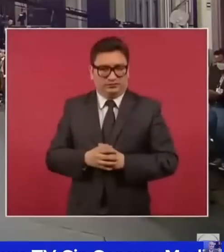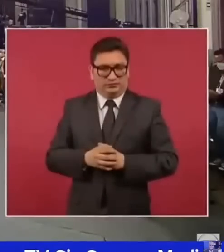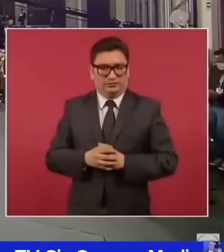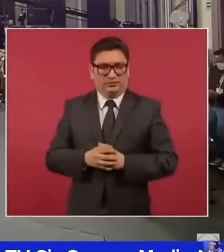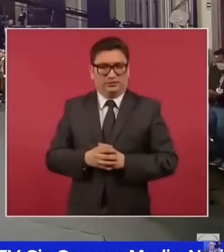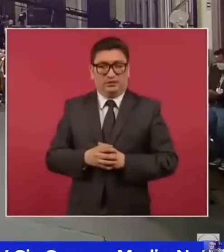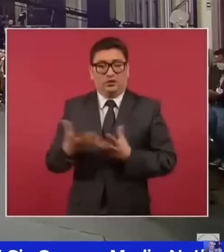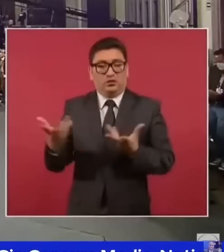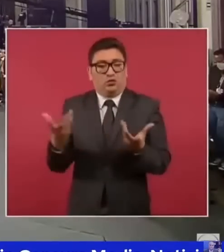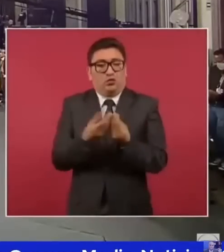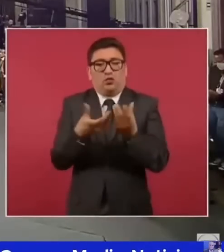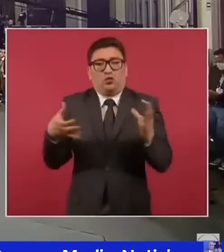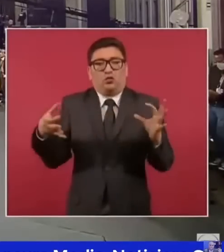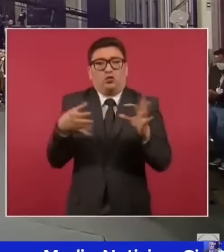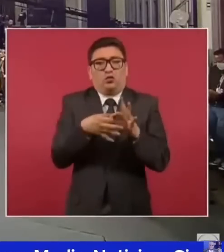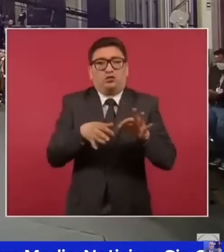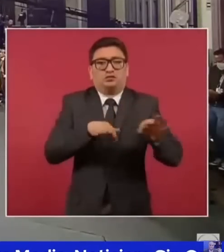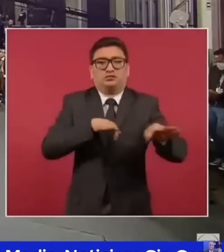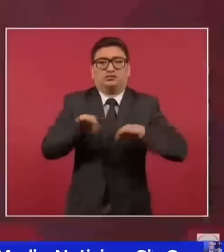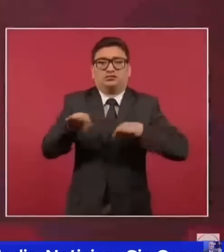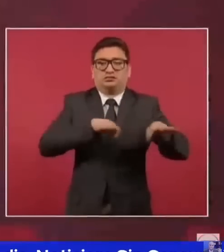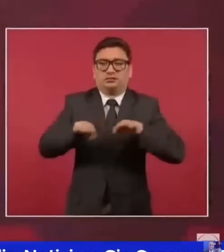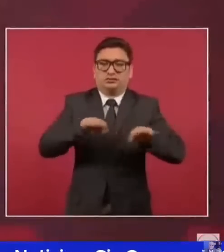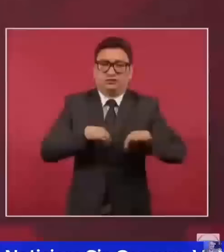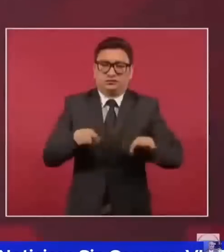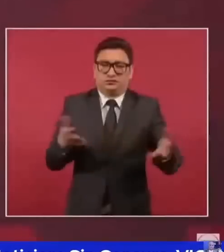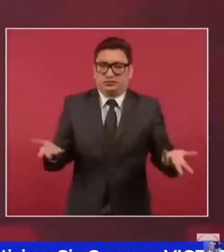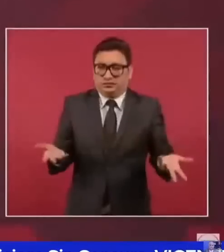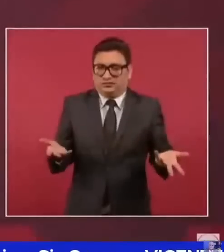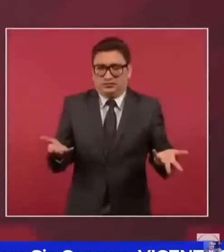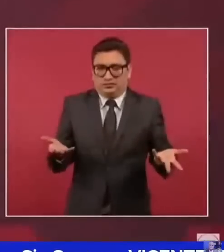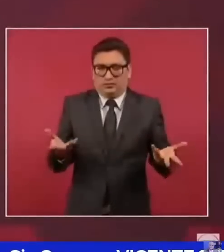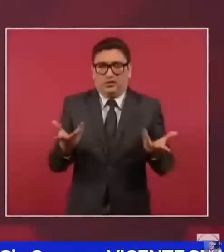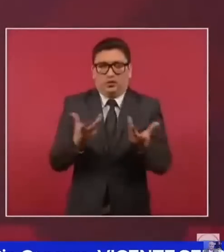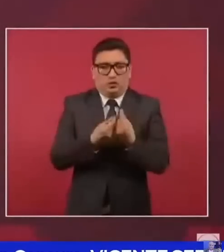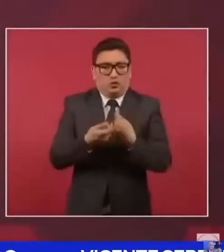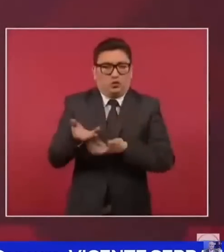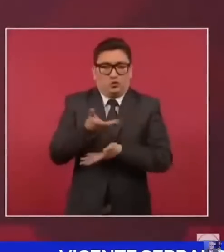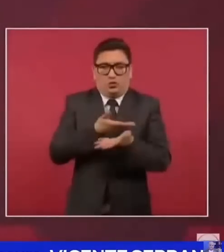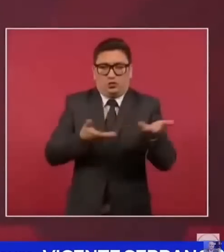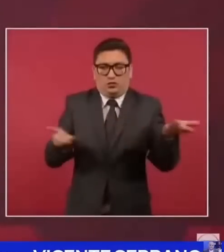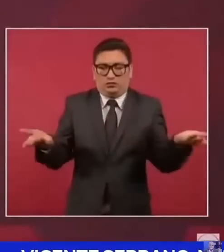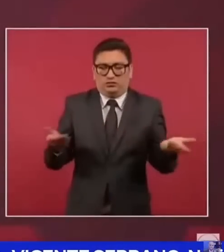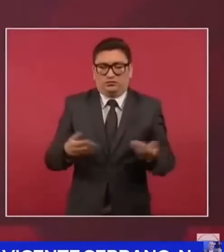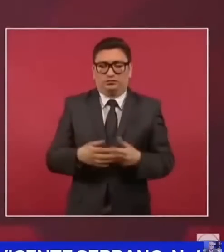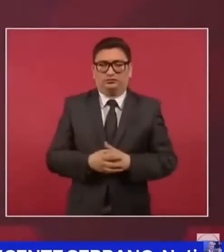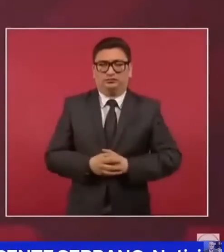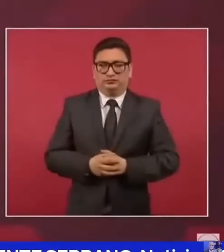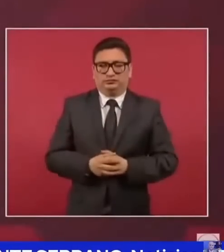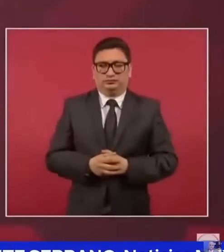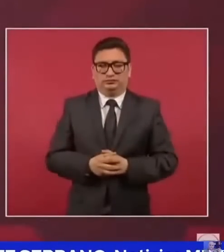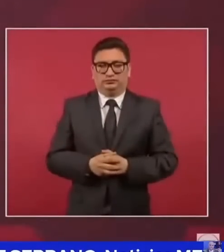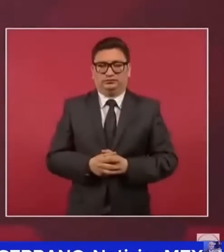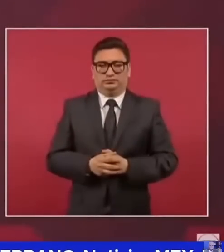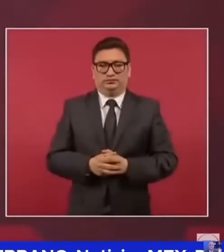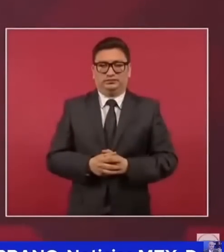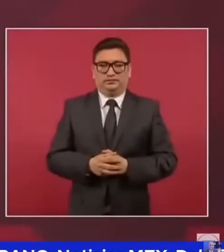trabajaba con ellos de manera coordinada.